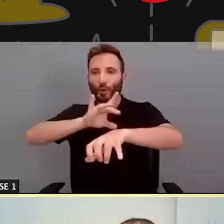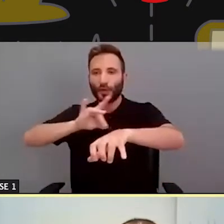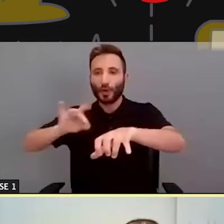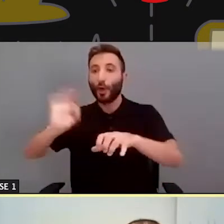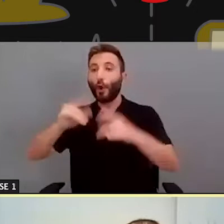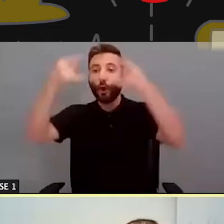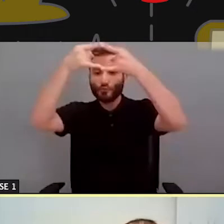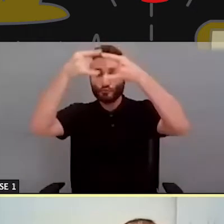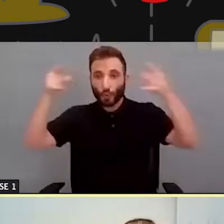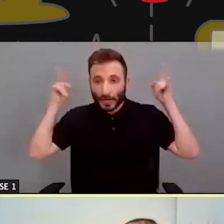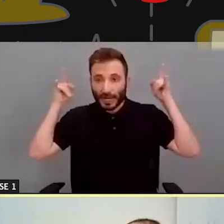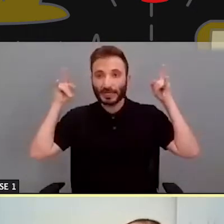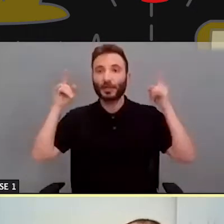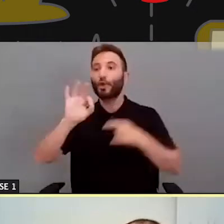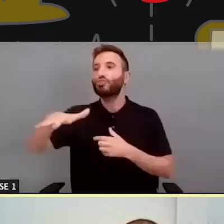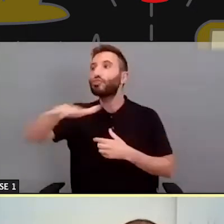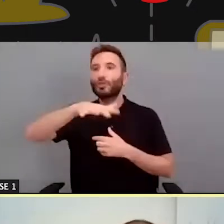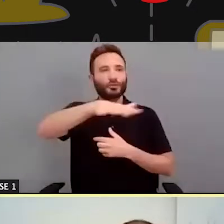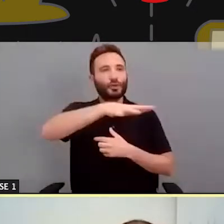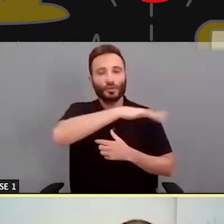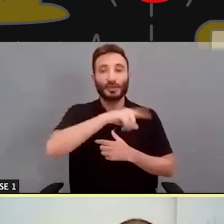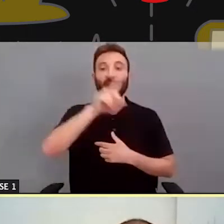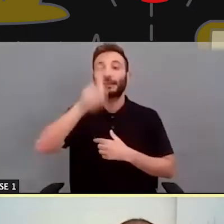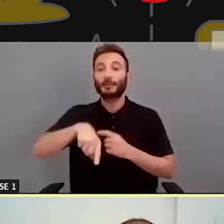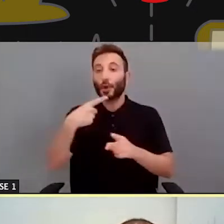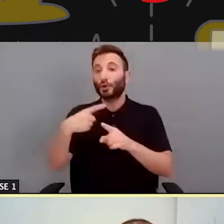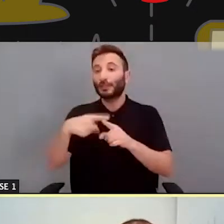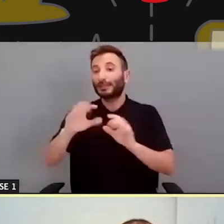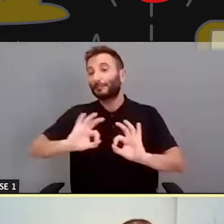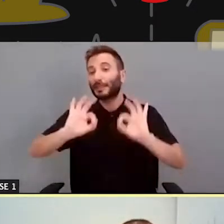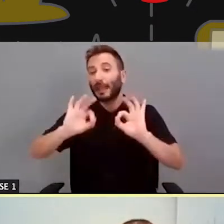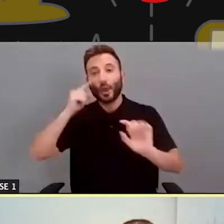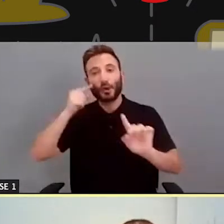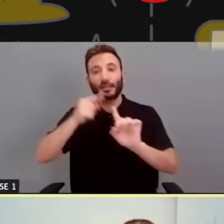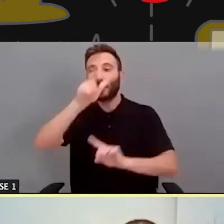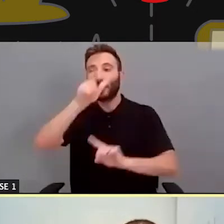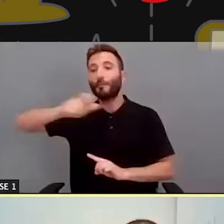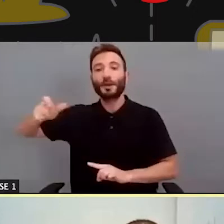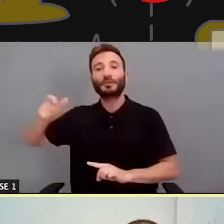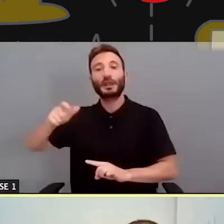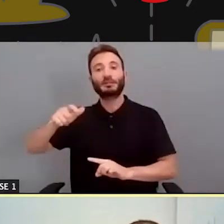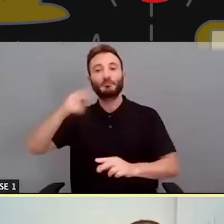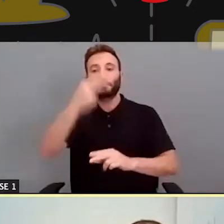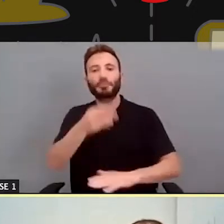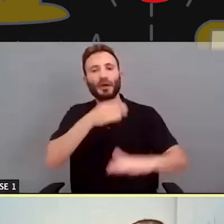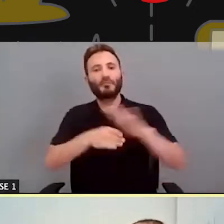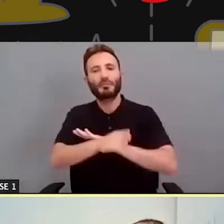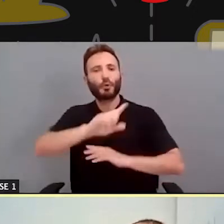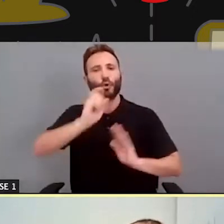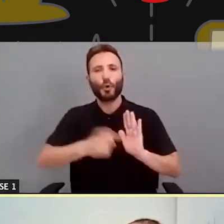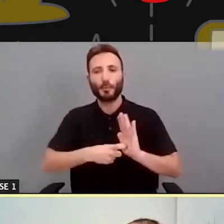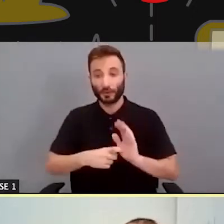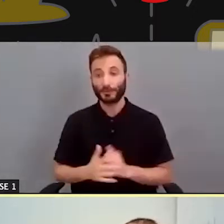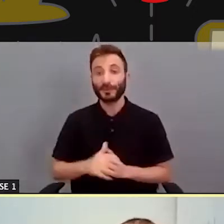bucles magnéticos y otros elementos que facilitarán la visita. También